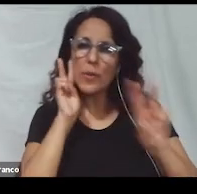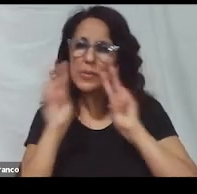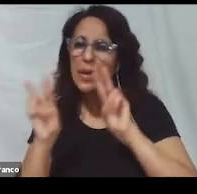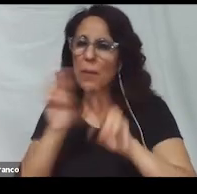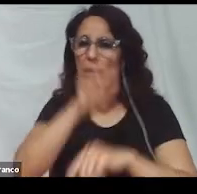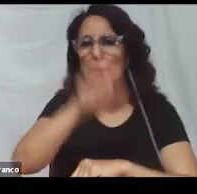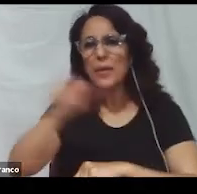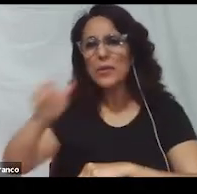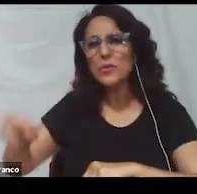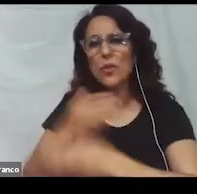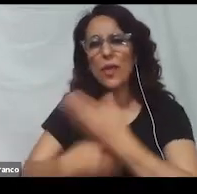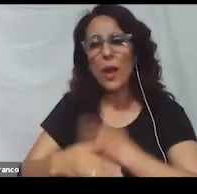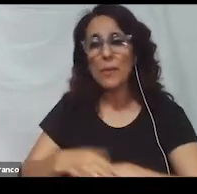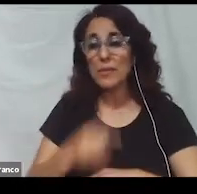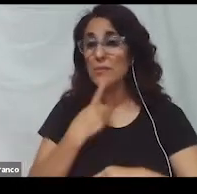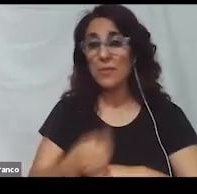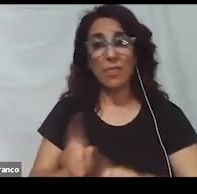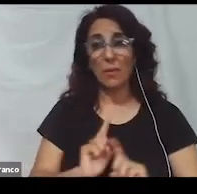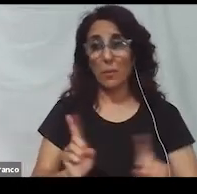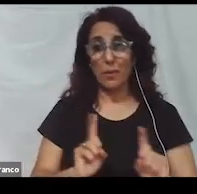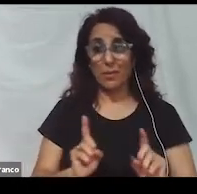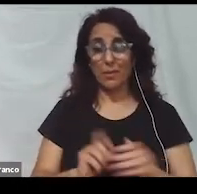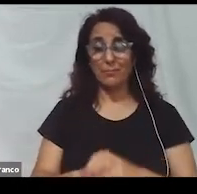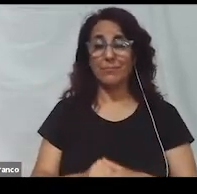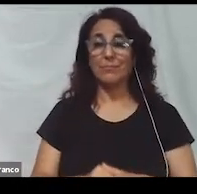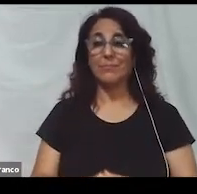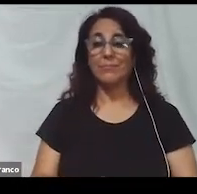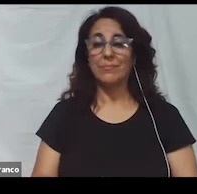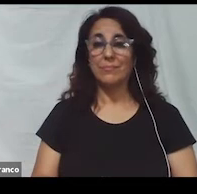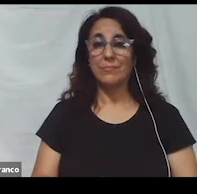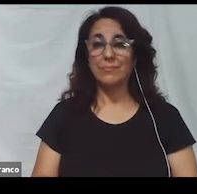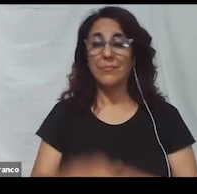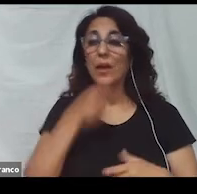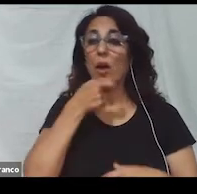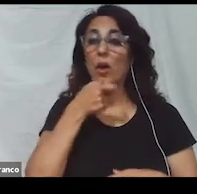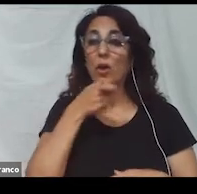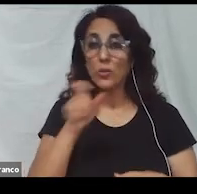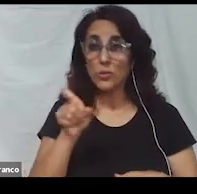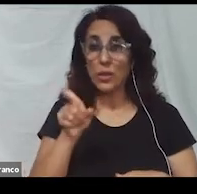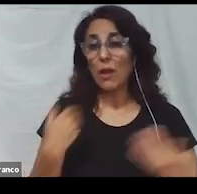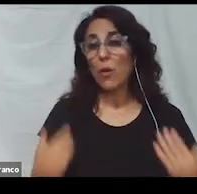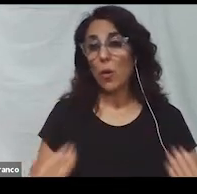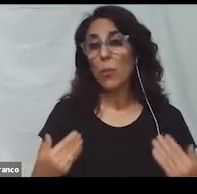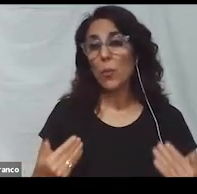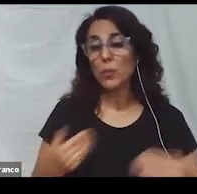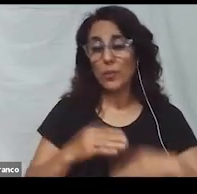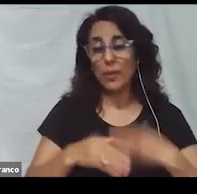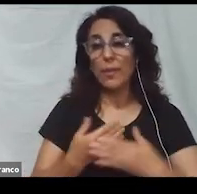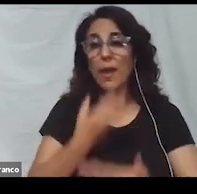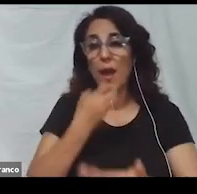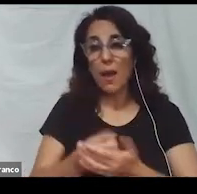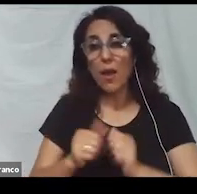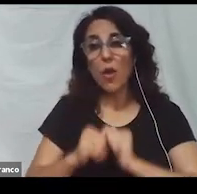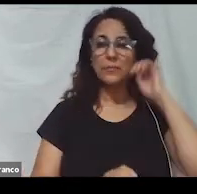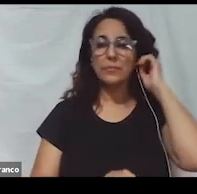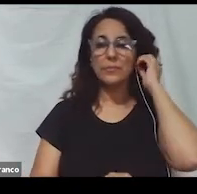con discapacidad, probablemente no lo noten. Así que es importante y les recomiendo que cuando tengan la oportunidad hagan eso